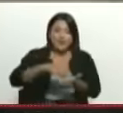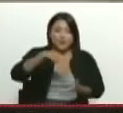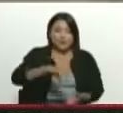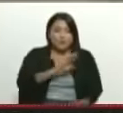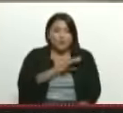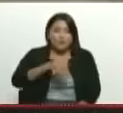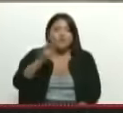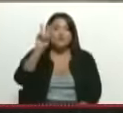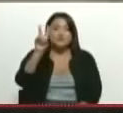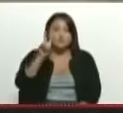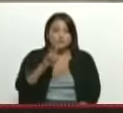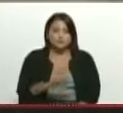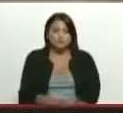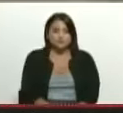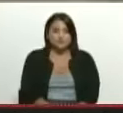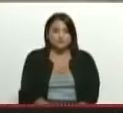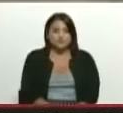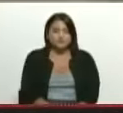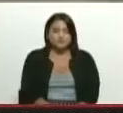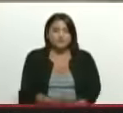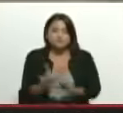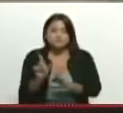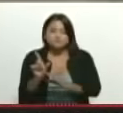del territorio venezolano?